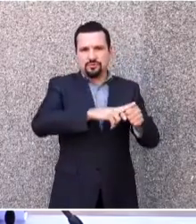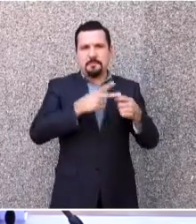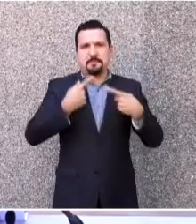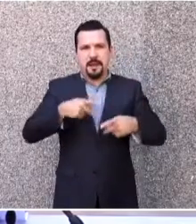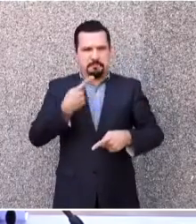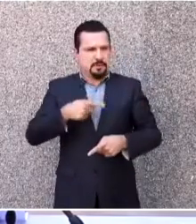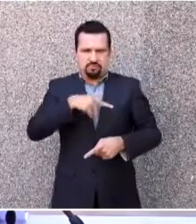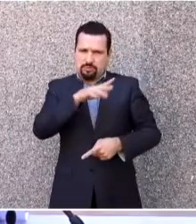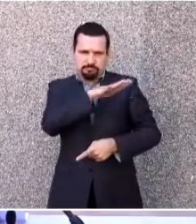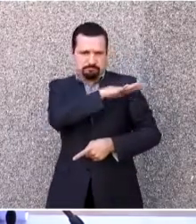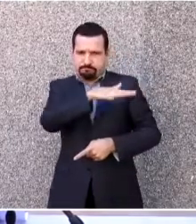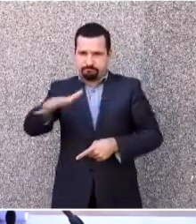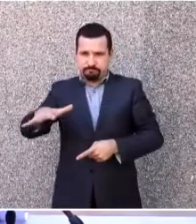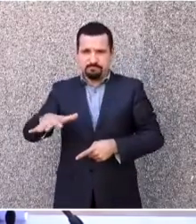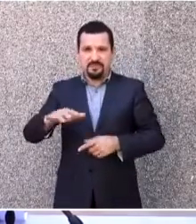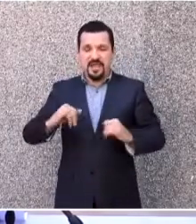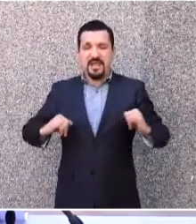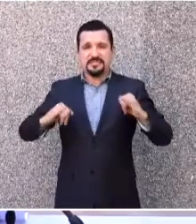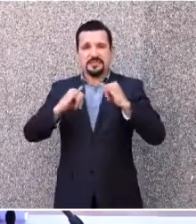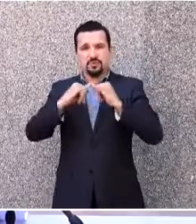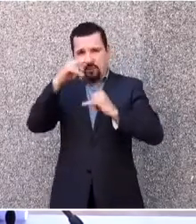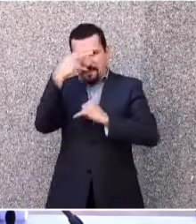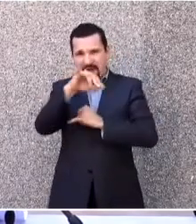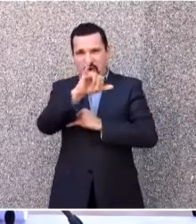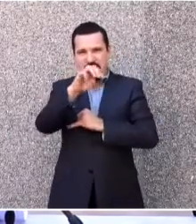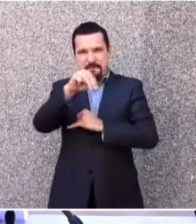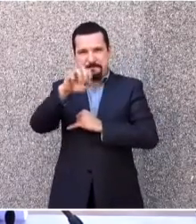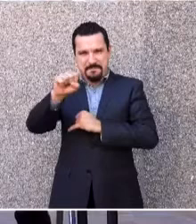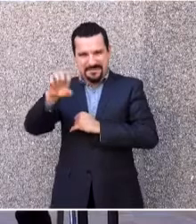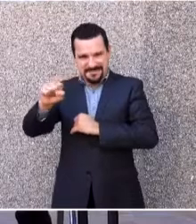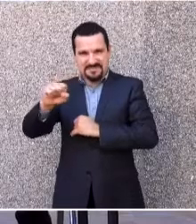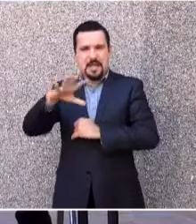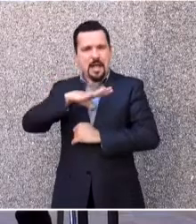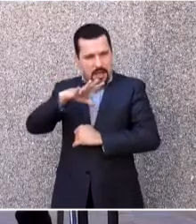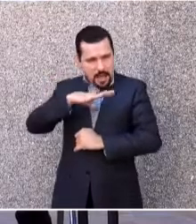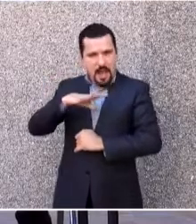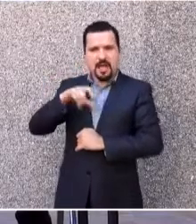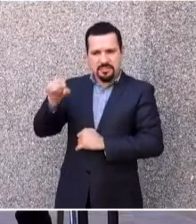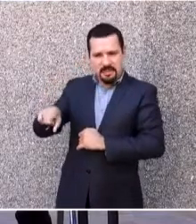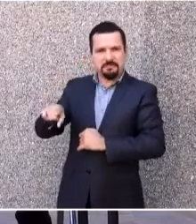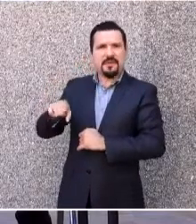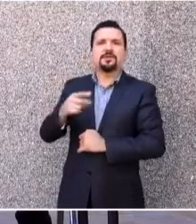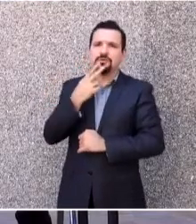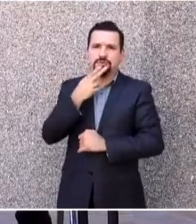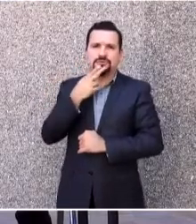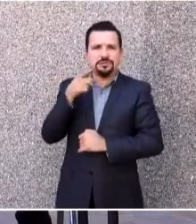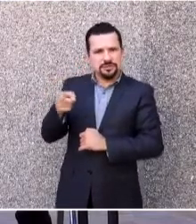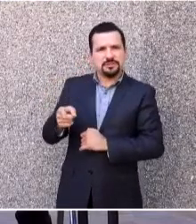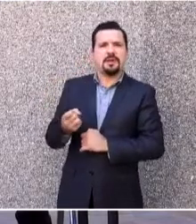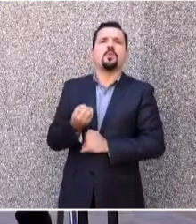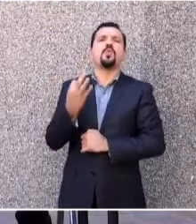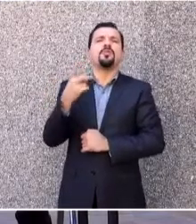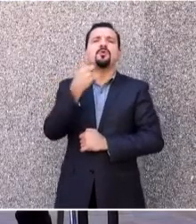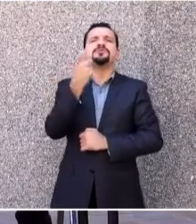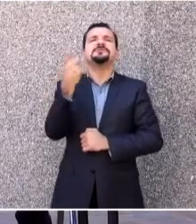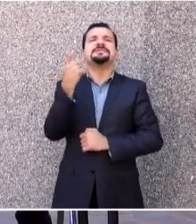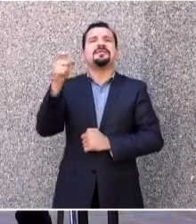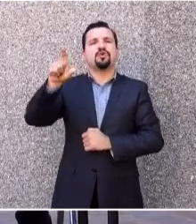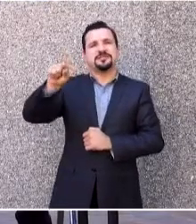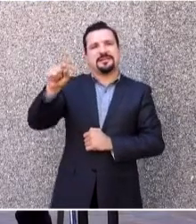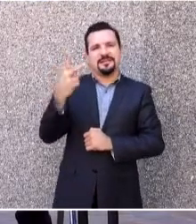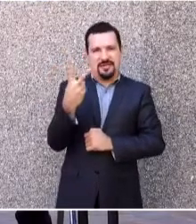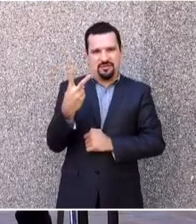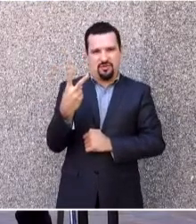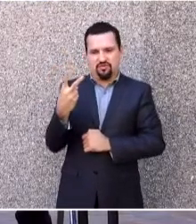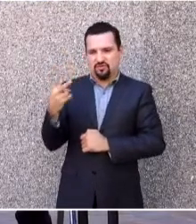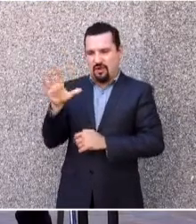públicos. El Instituto Mexicano del Seguro Social cuenta en funcionamiento con cerca de